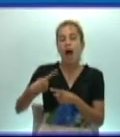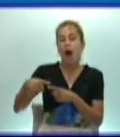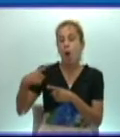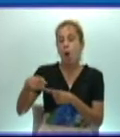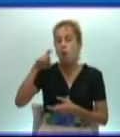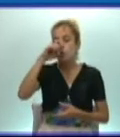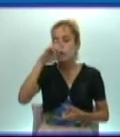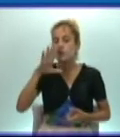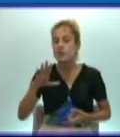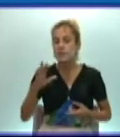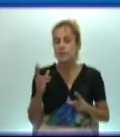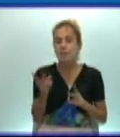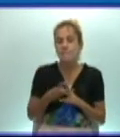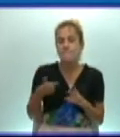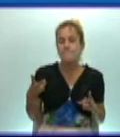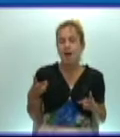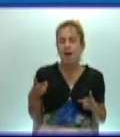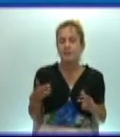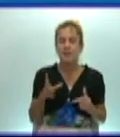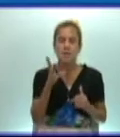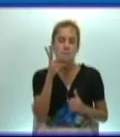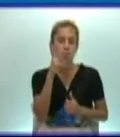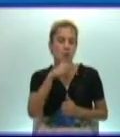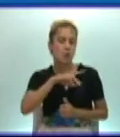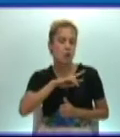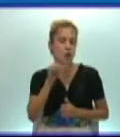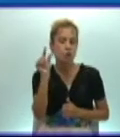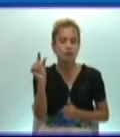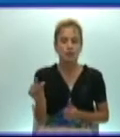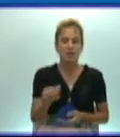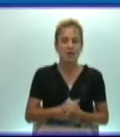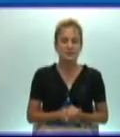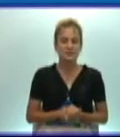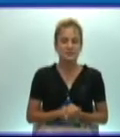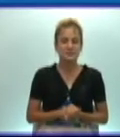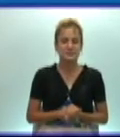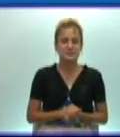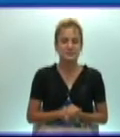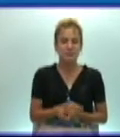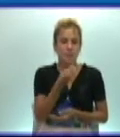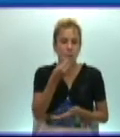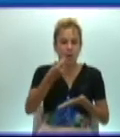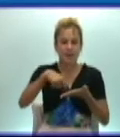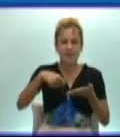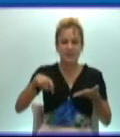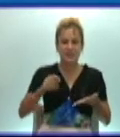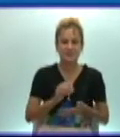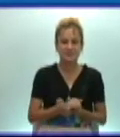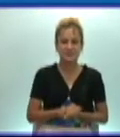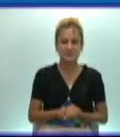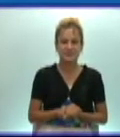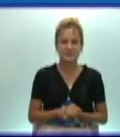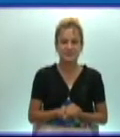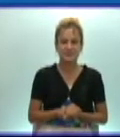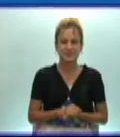niños para que sean buenos revolucionarios? Pueden tomar su nota.